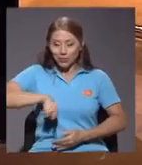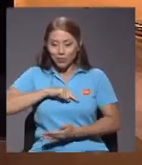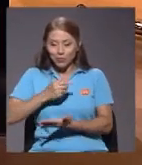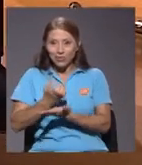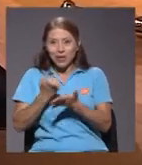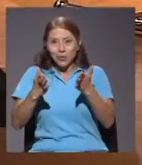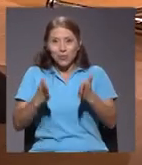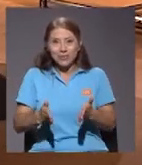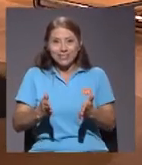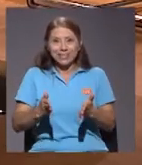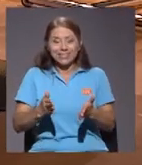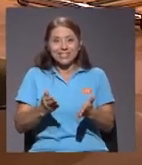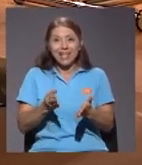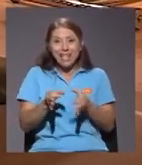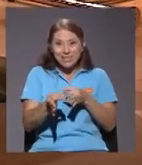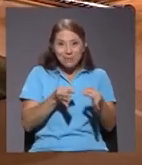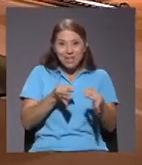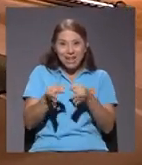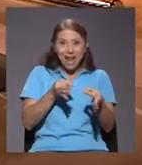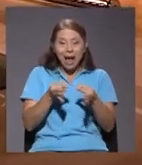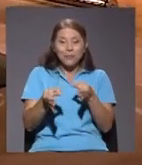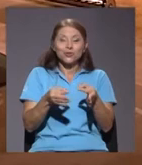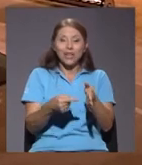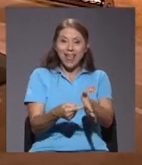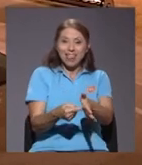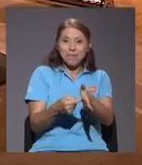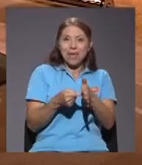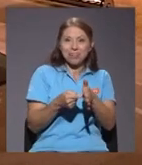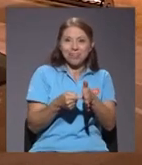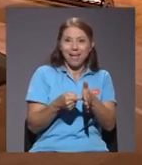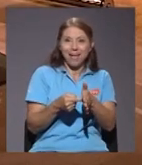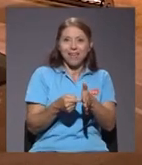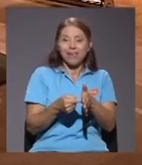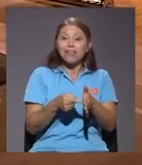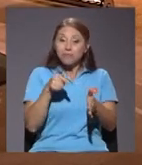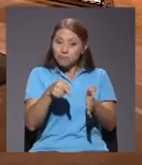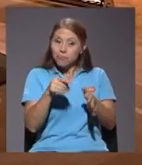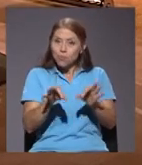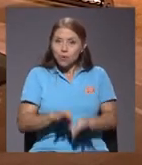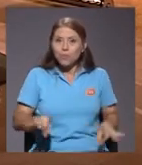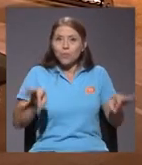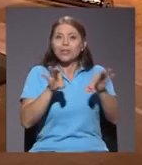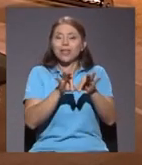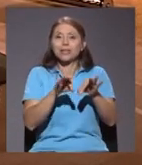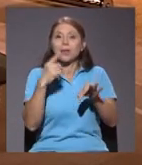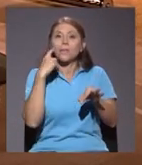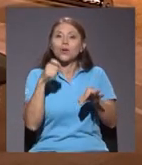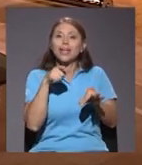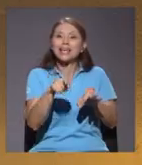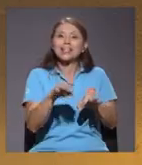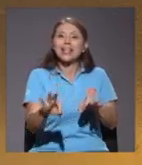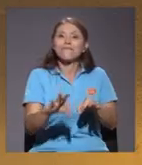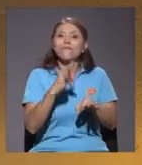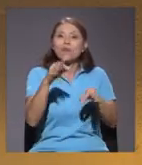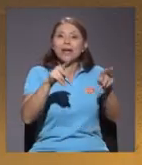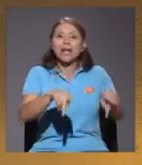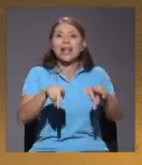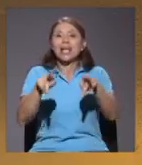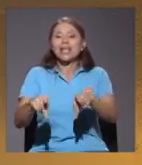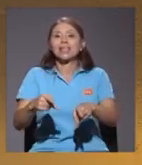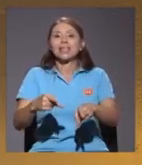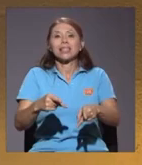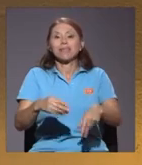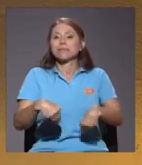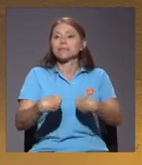la oferta no la meter como ya explicamos la demanda y nos parece muy importante porque la forma en que la gente se satisface